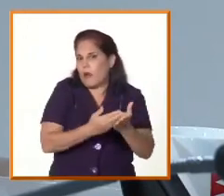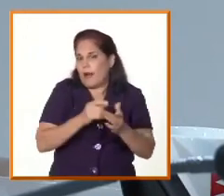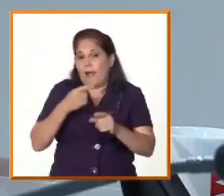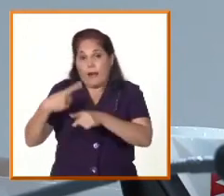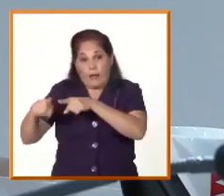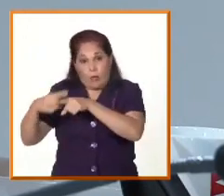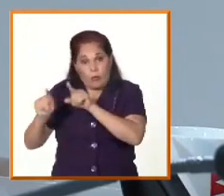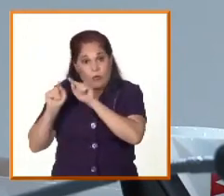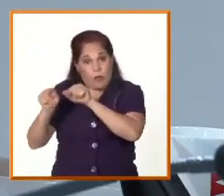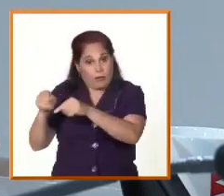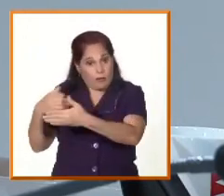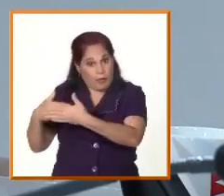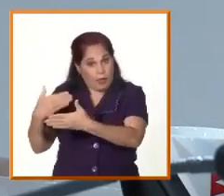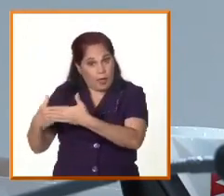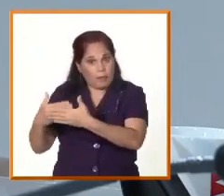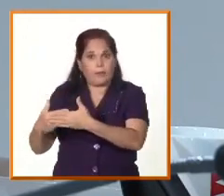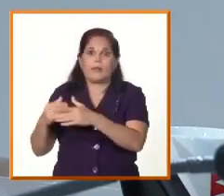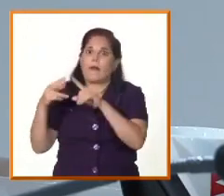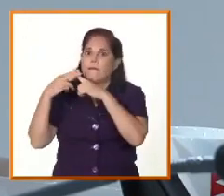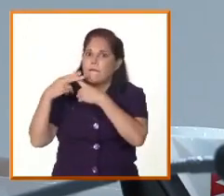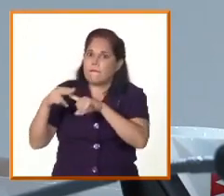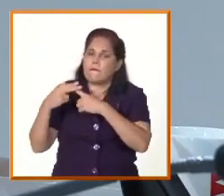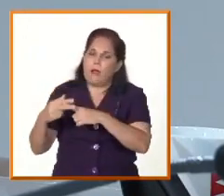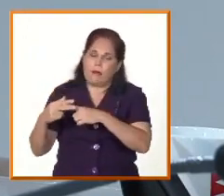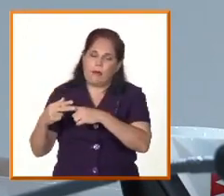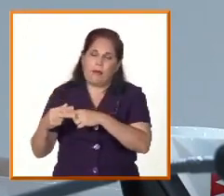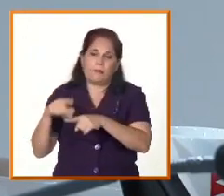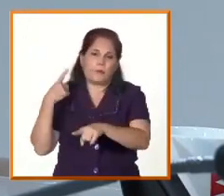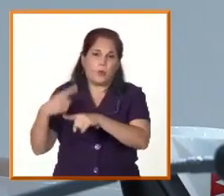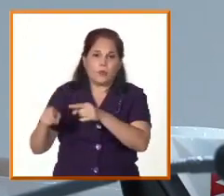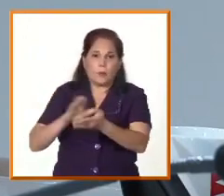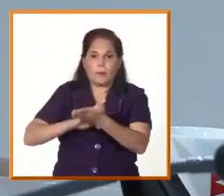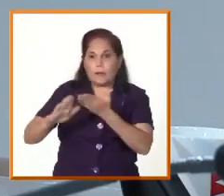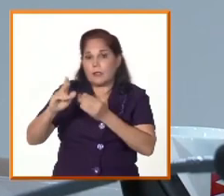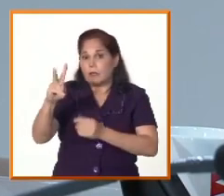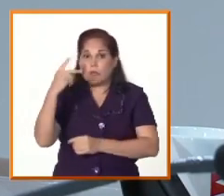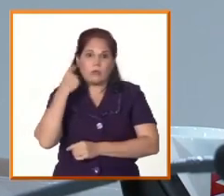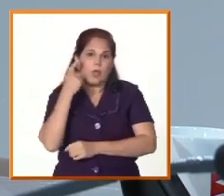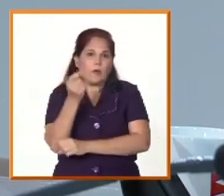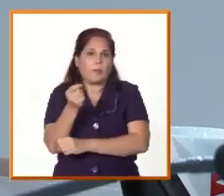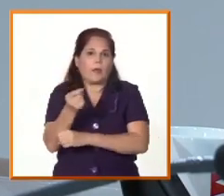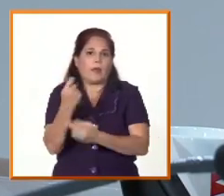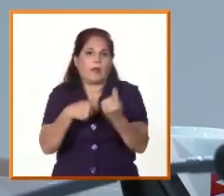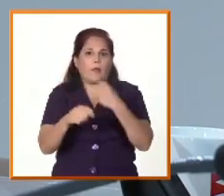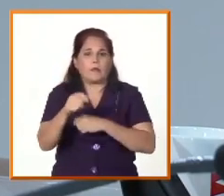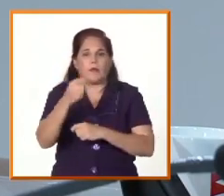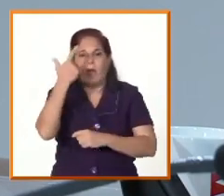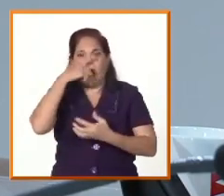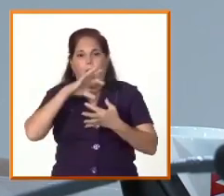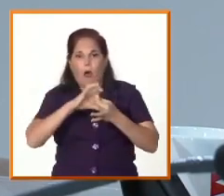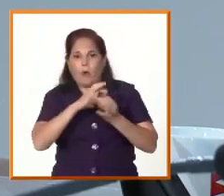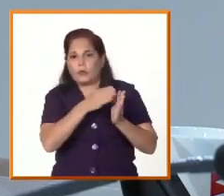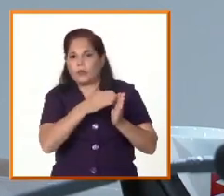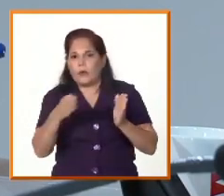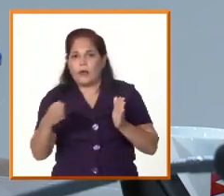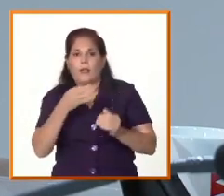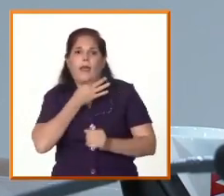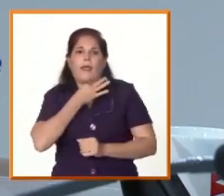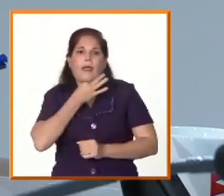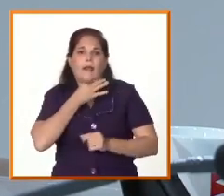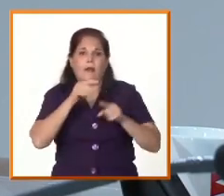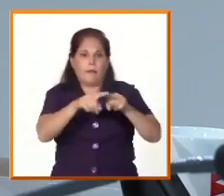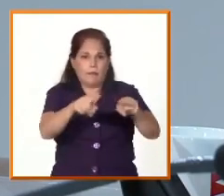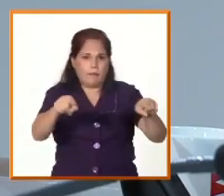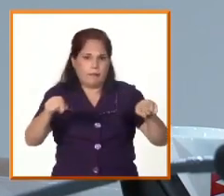de esta de estos mercados permitir por un plazo de dos años la pesca comercial en los meses de agosto a enero en las áreas